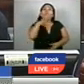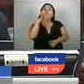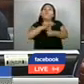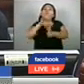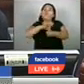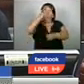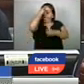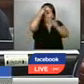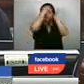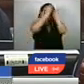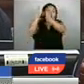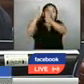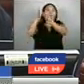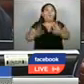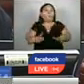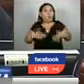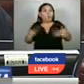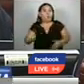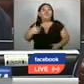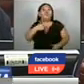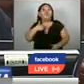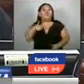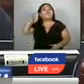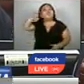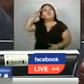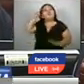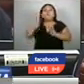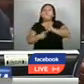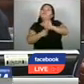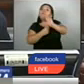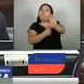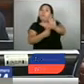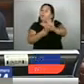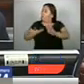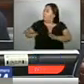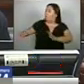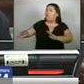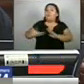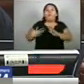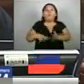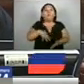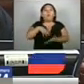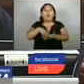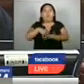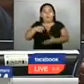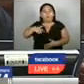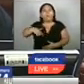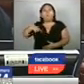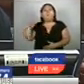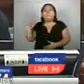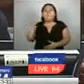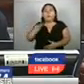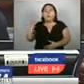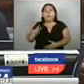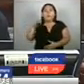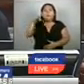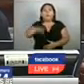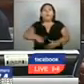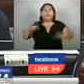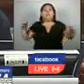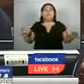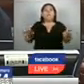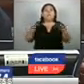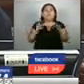coherente porque soy la voz que de forma más vehemente y más autorizada en este pleno